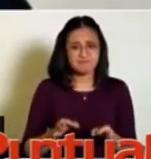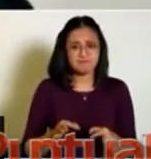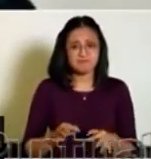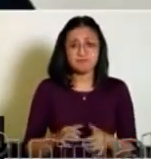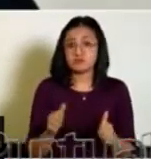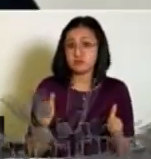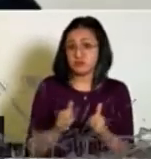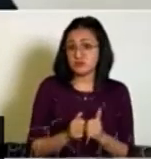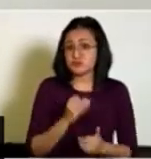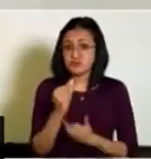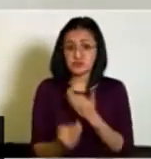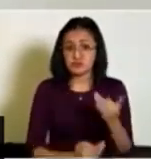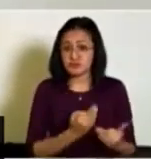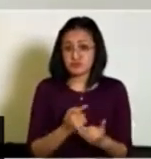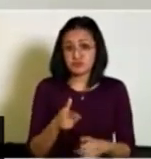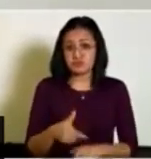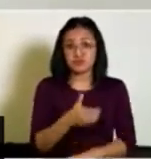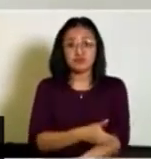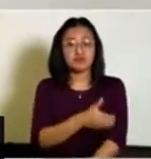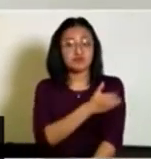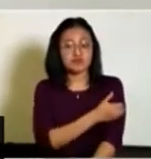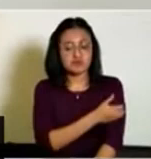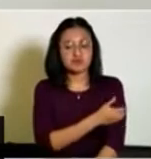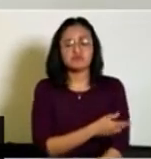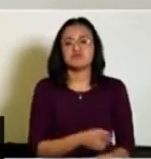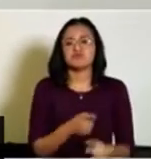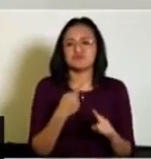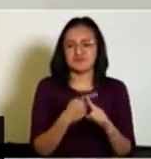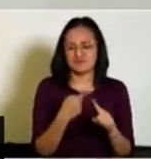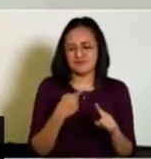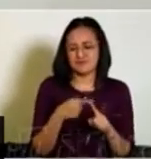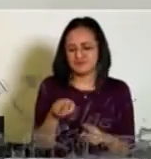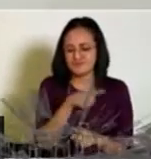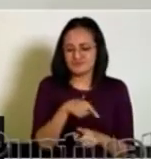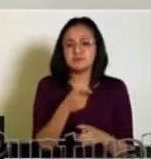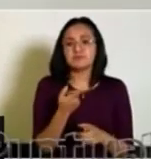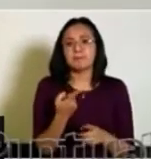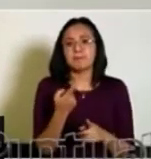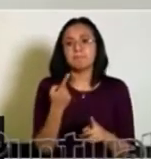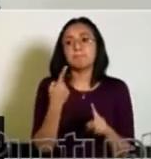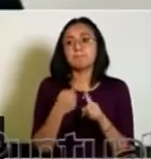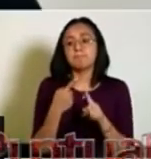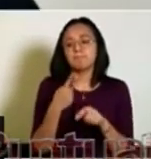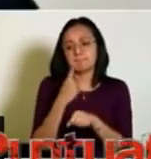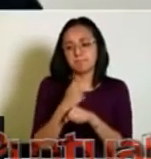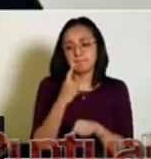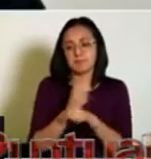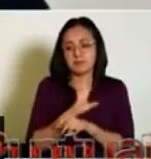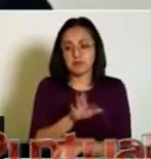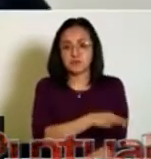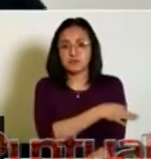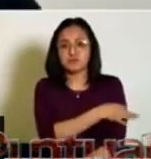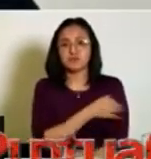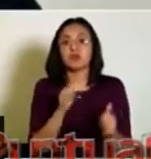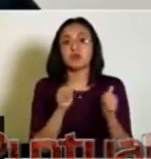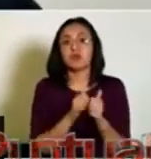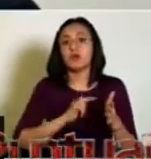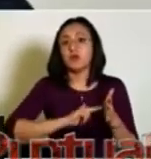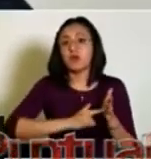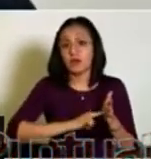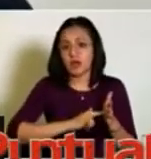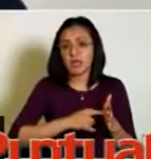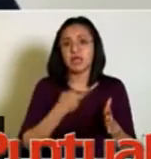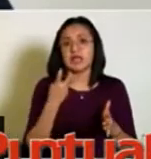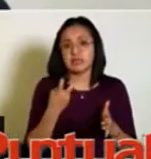con todos los compañeros de primera línea que se van a vacunar ya con el horario